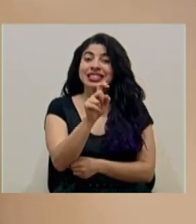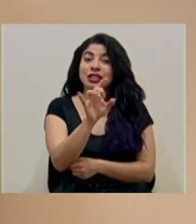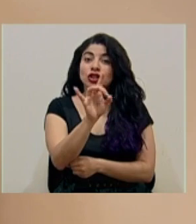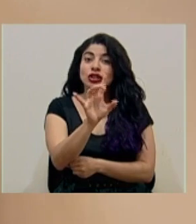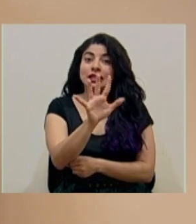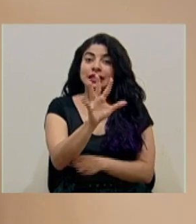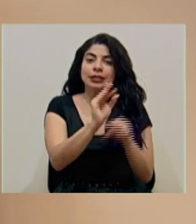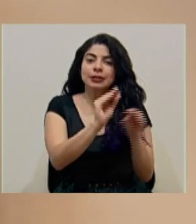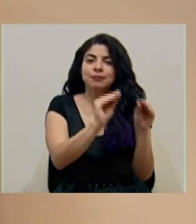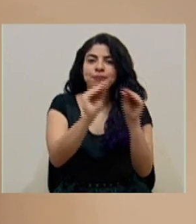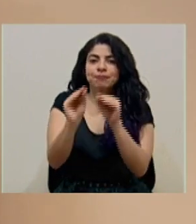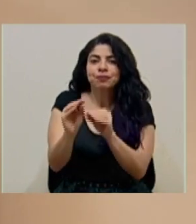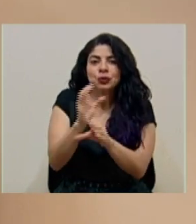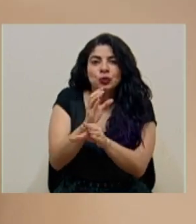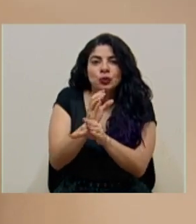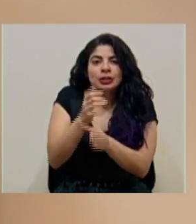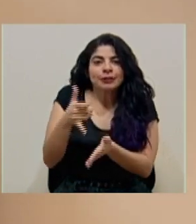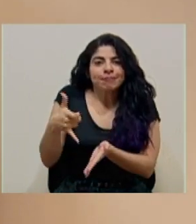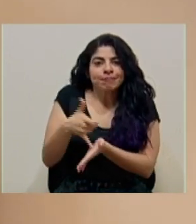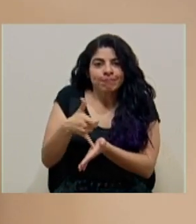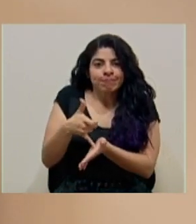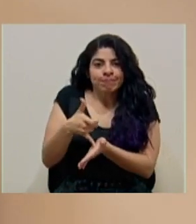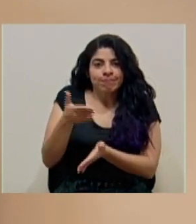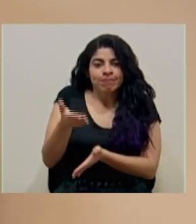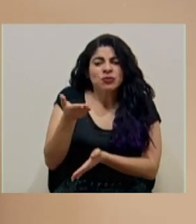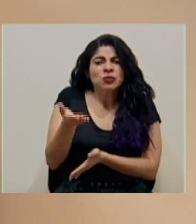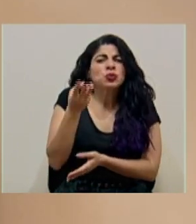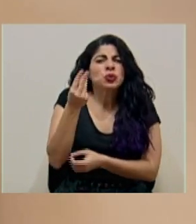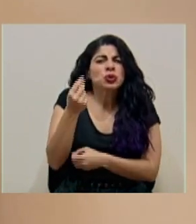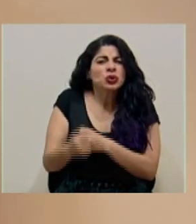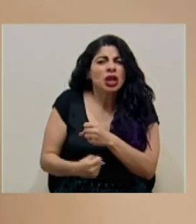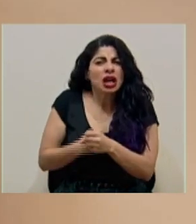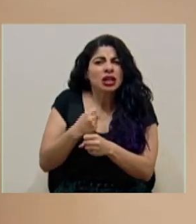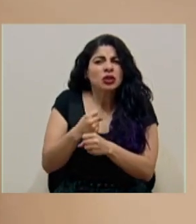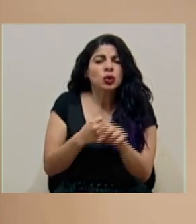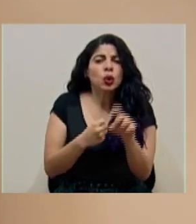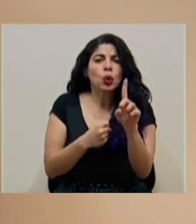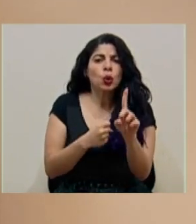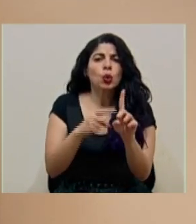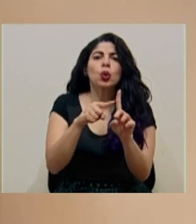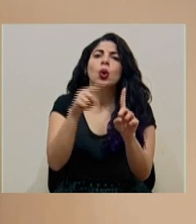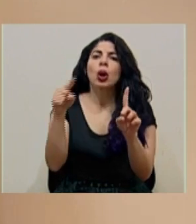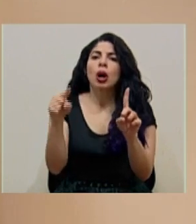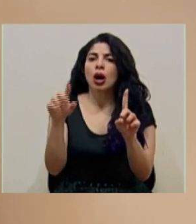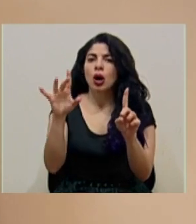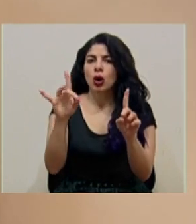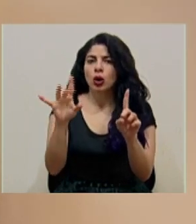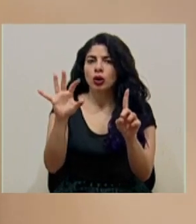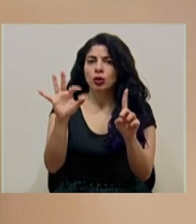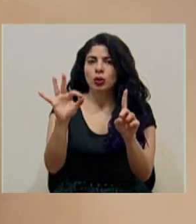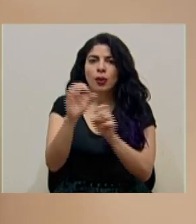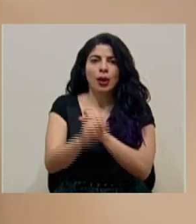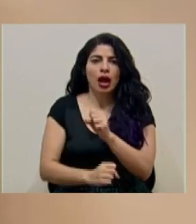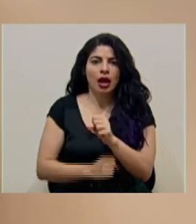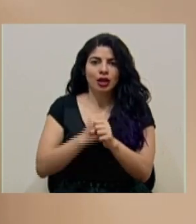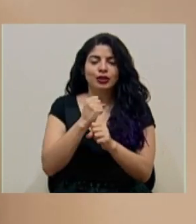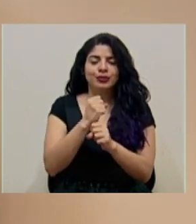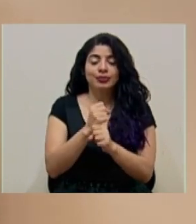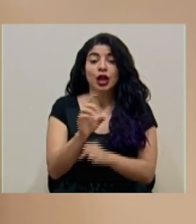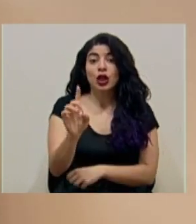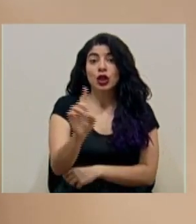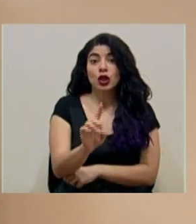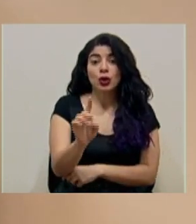de ellas en unidades de cuidados intensivos con un rango de edad que va de 1 a los 89 años. El